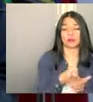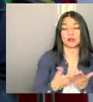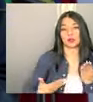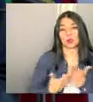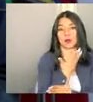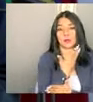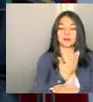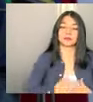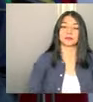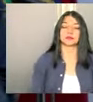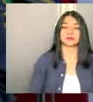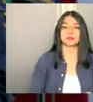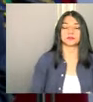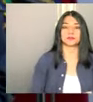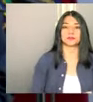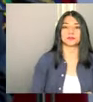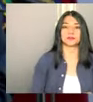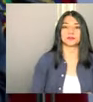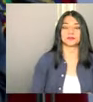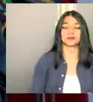haber algunas,